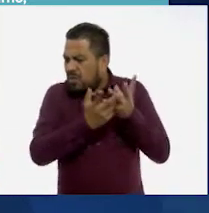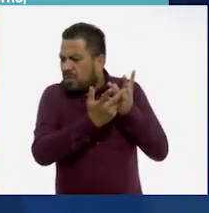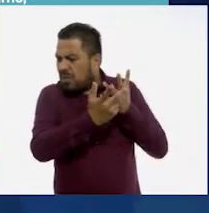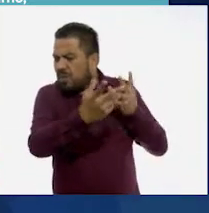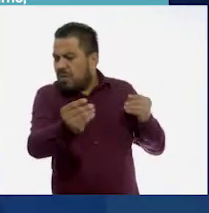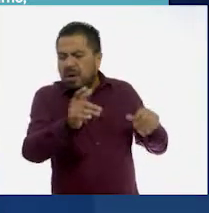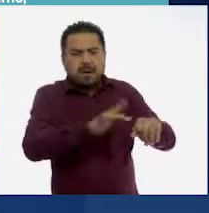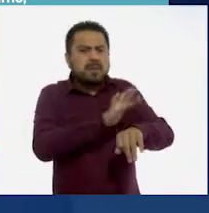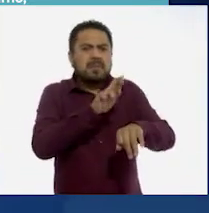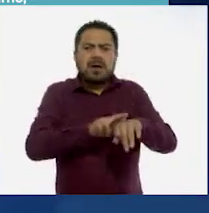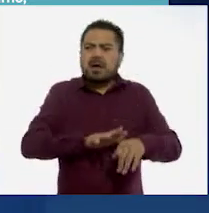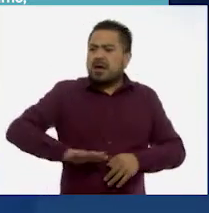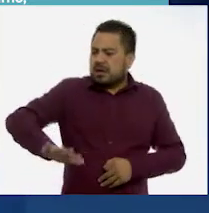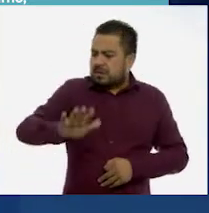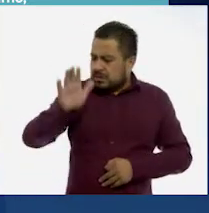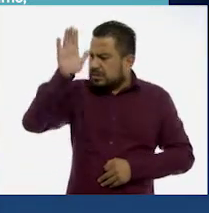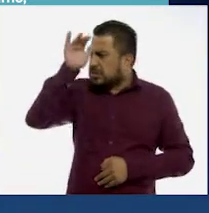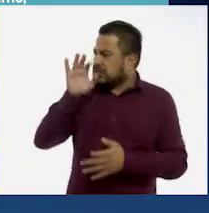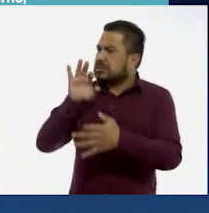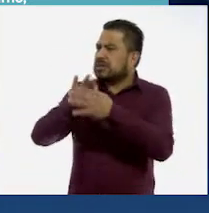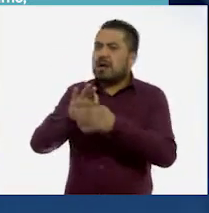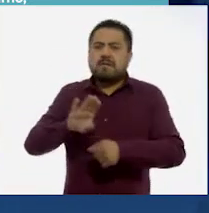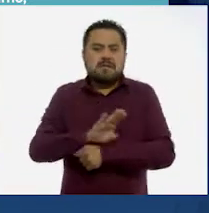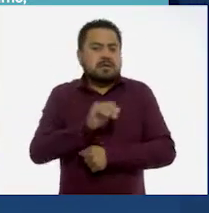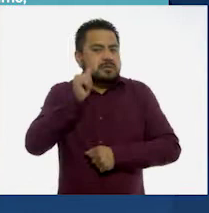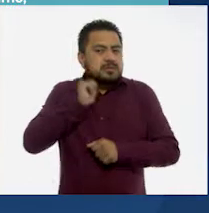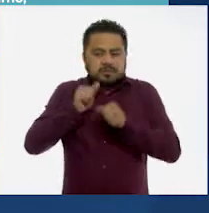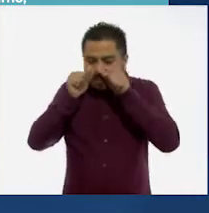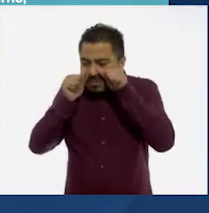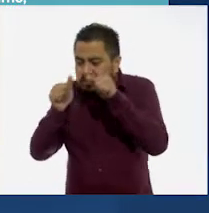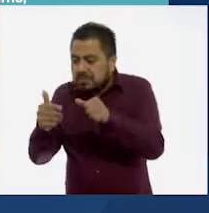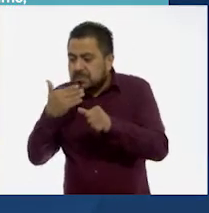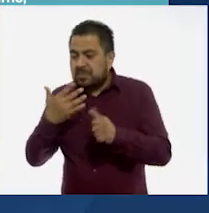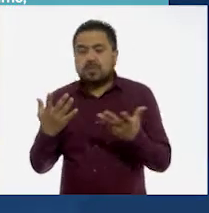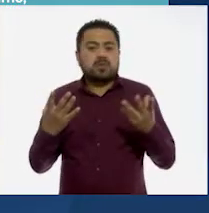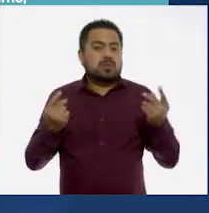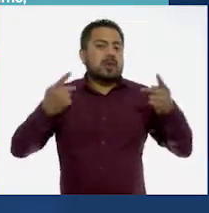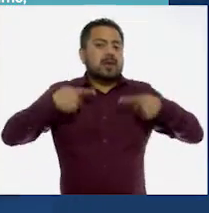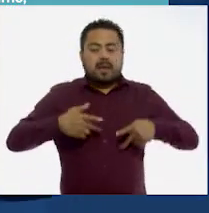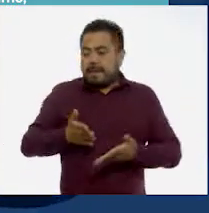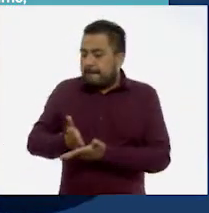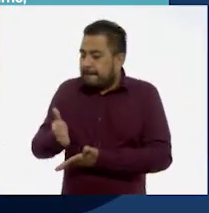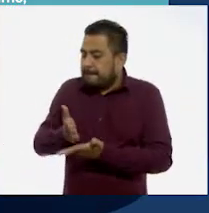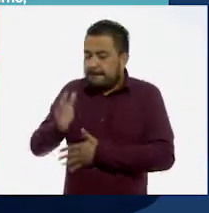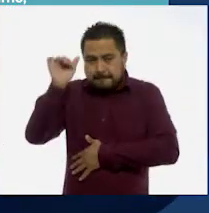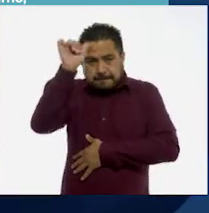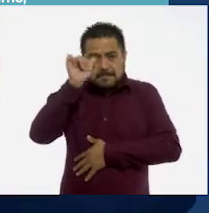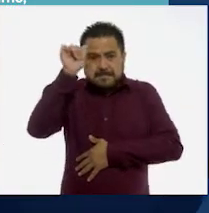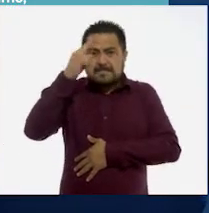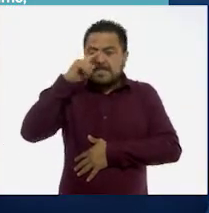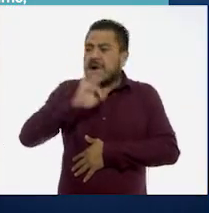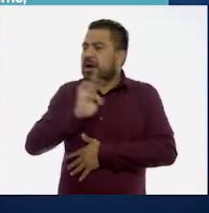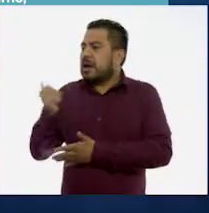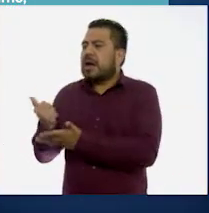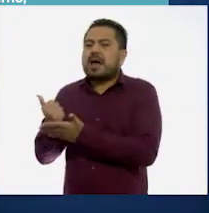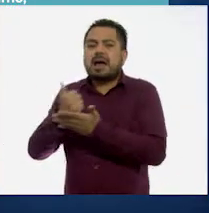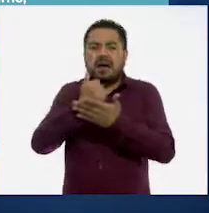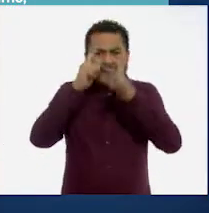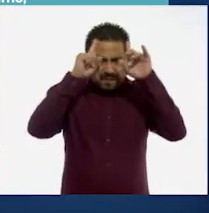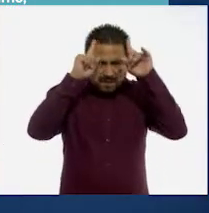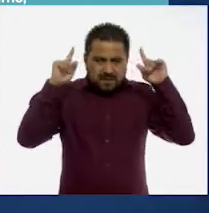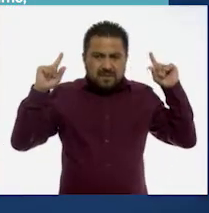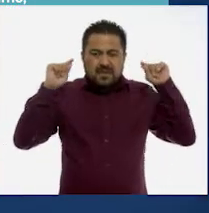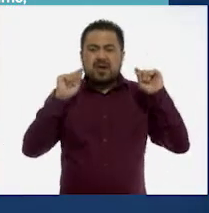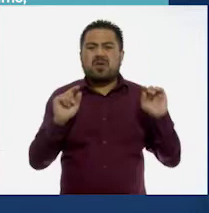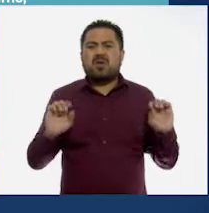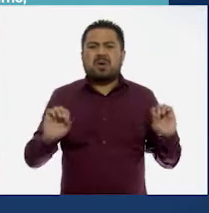la mayoría coincide en que siempre los favoreció. Mucha gente ha acudido con el padre para que ayude a la enfermera en pena, pero